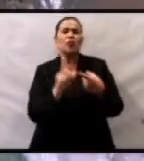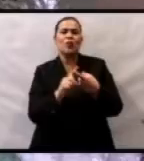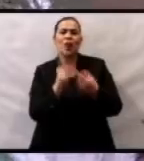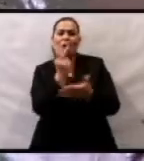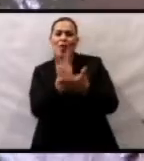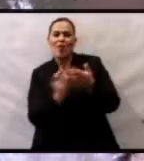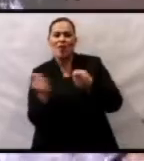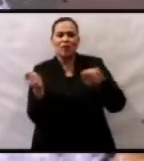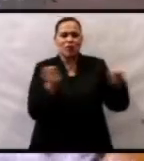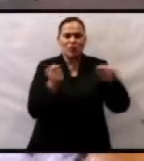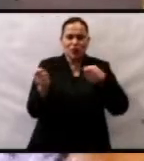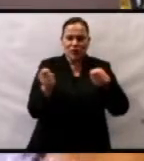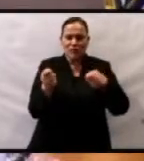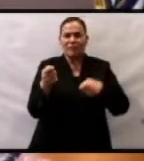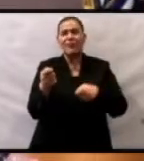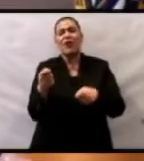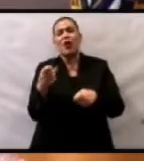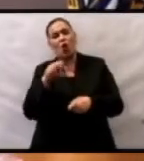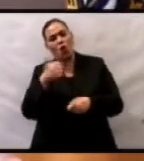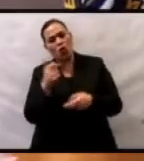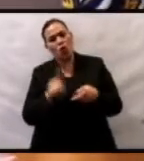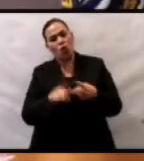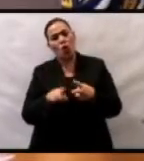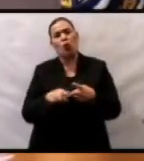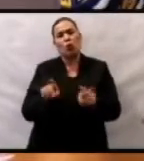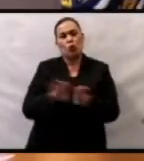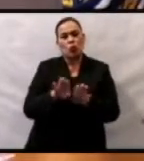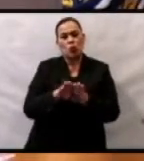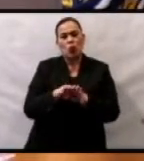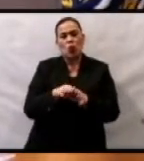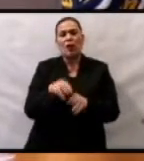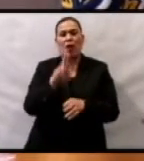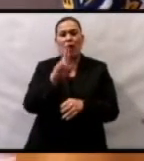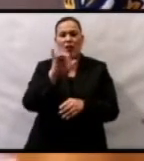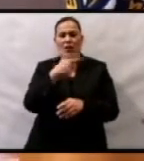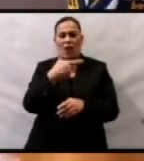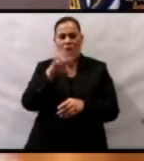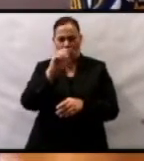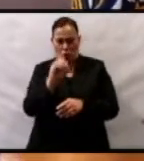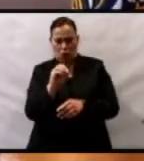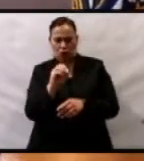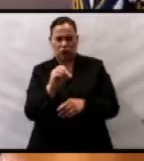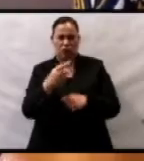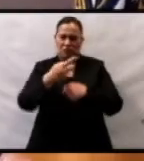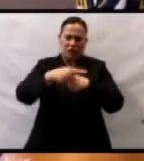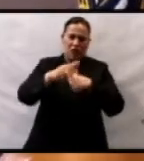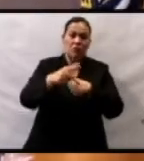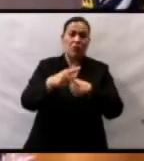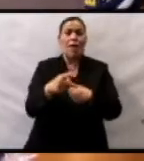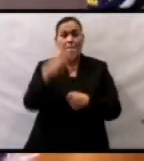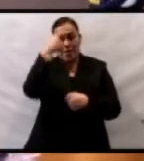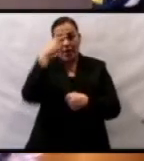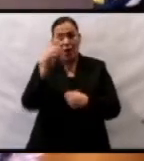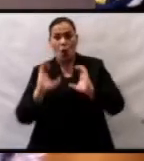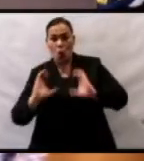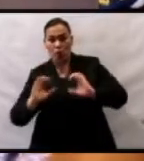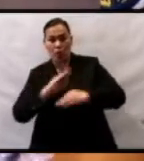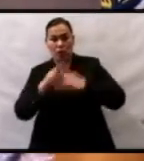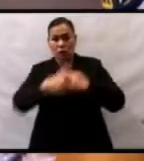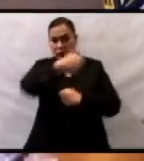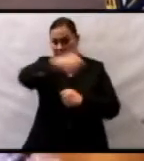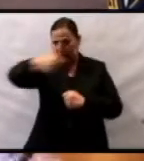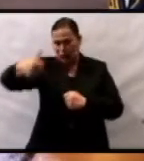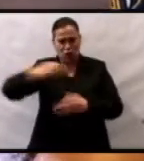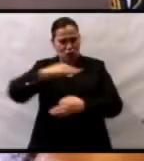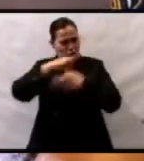Movilidad Sustentable y el Atlas de Riesgo, pensados en cuidar a cada uno de los habitantes del